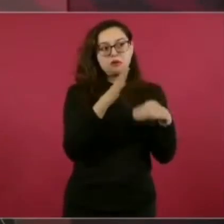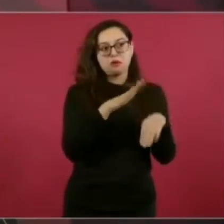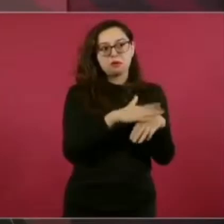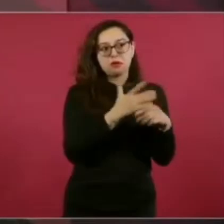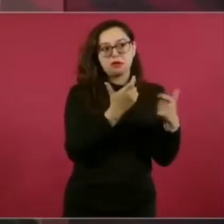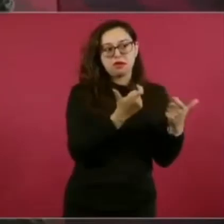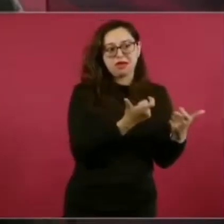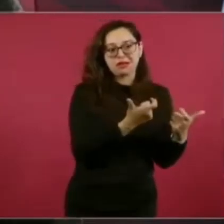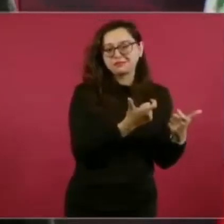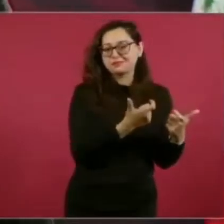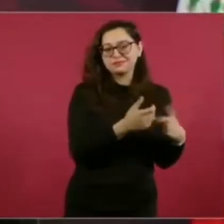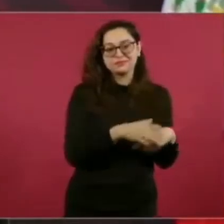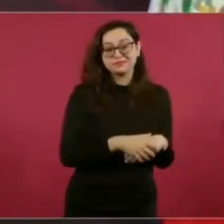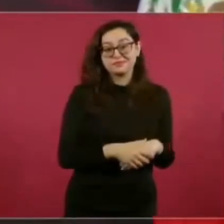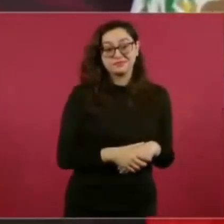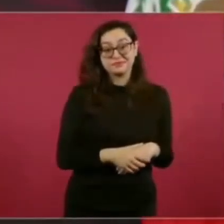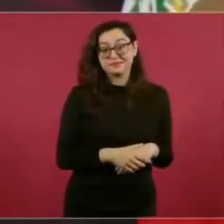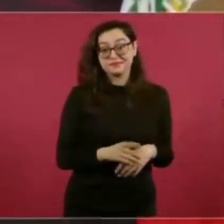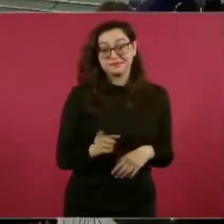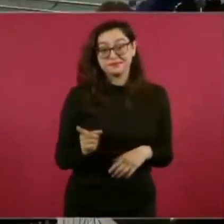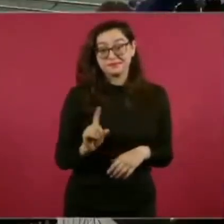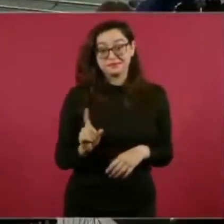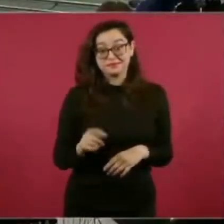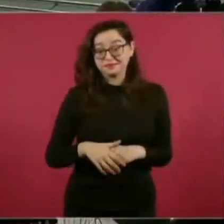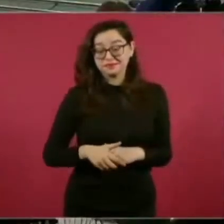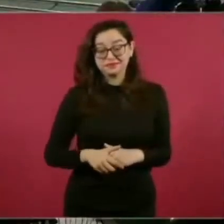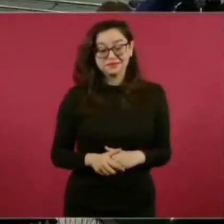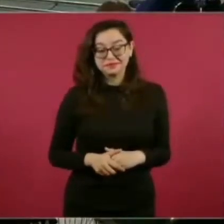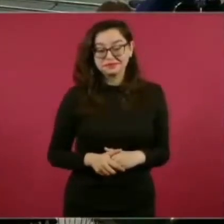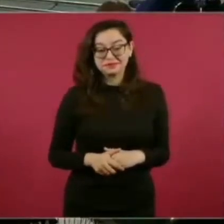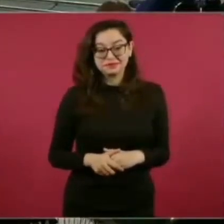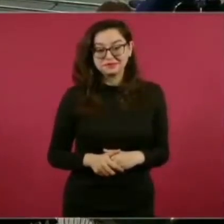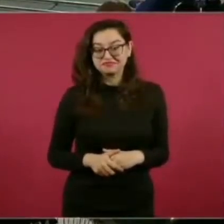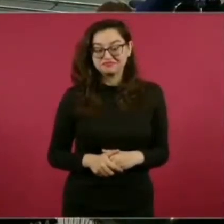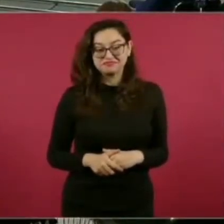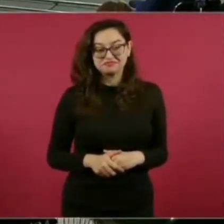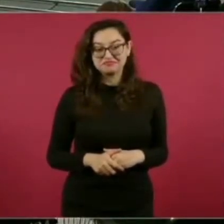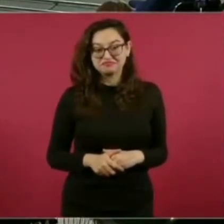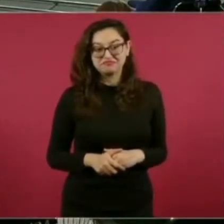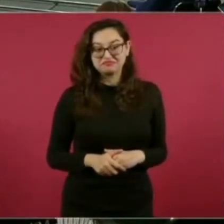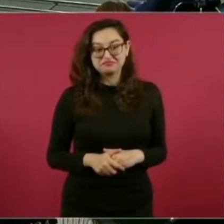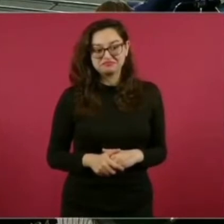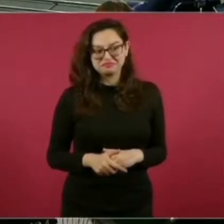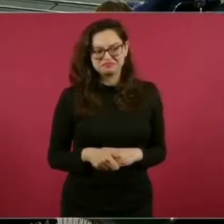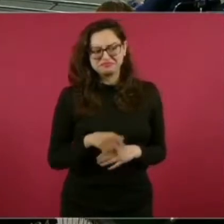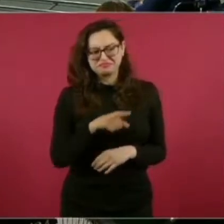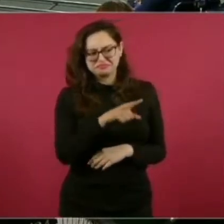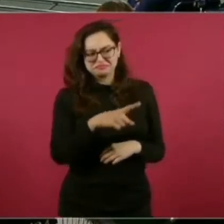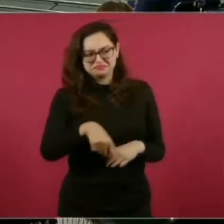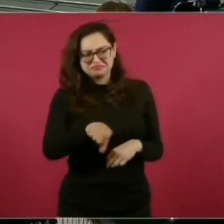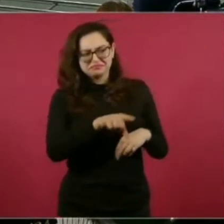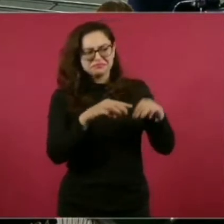¿Dónde va a tener un narcotraficante un yate